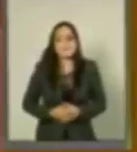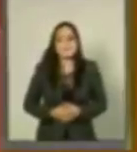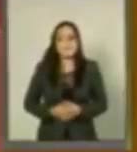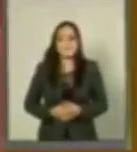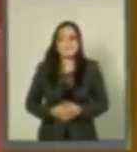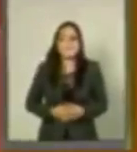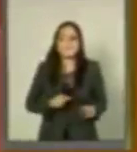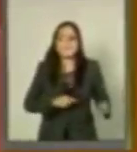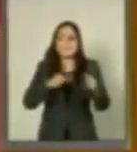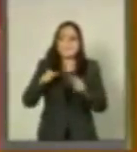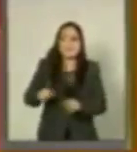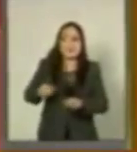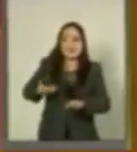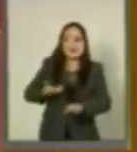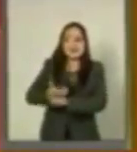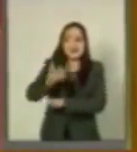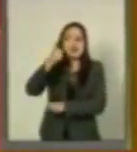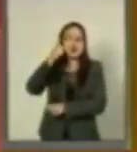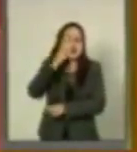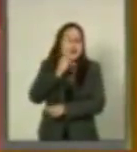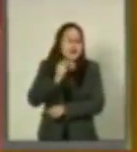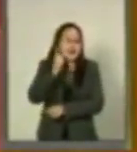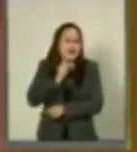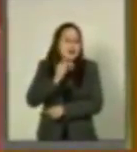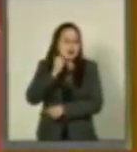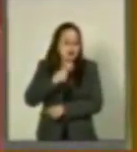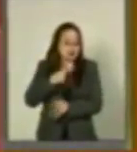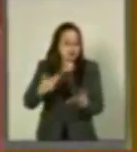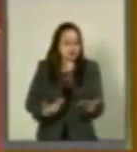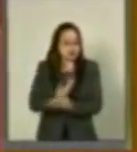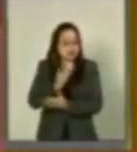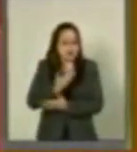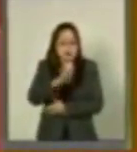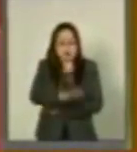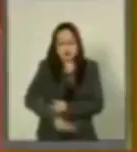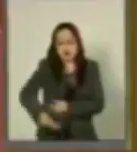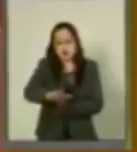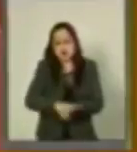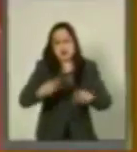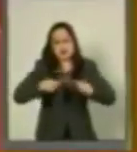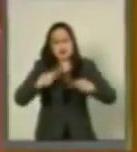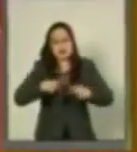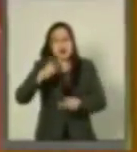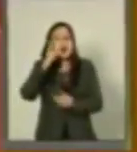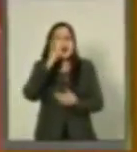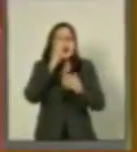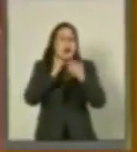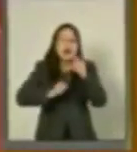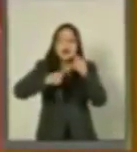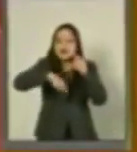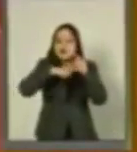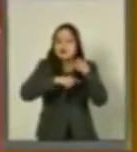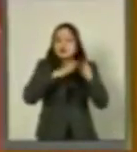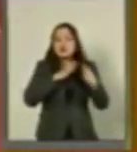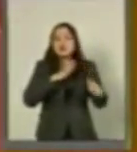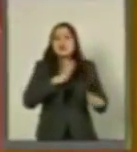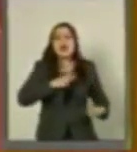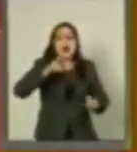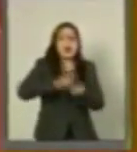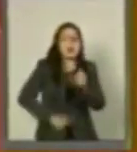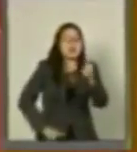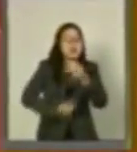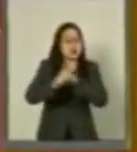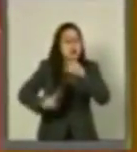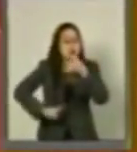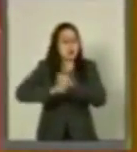Vengo del estado de Guerrero y los ciudadanos allá vivimos con temor